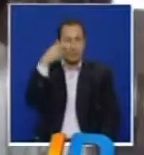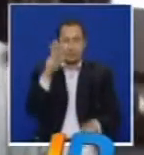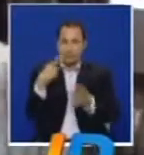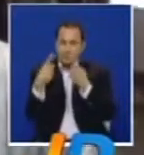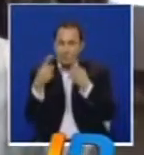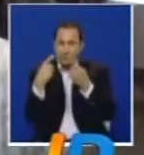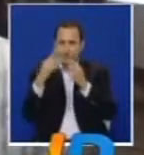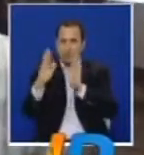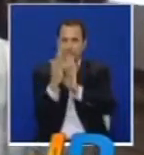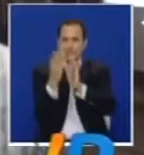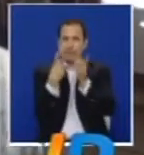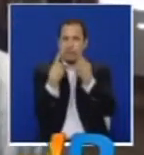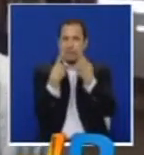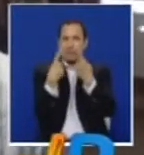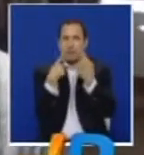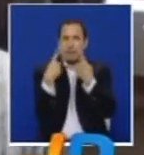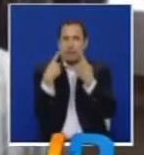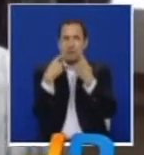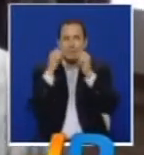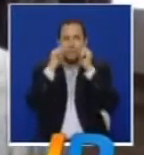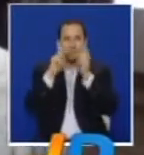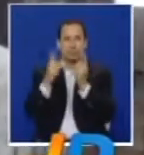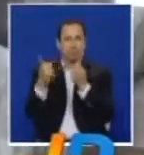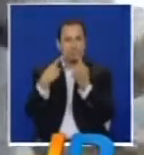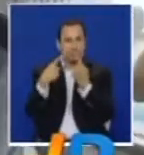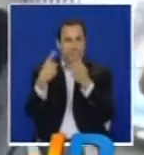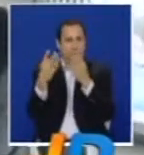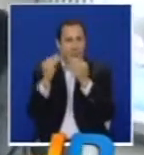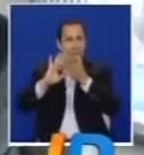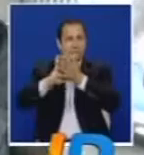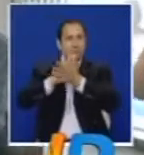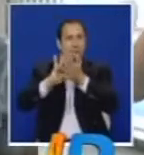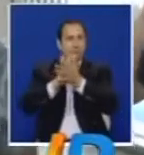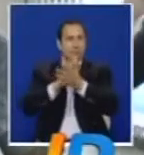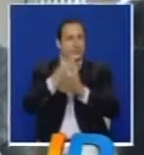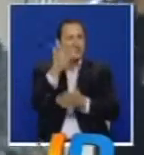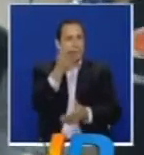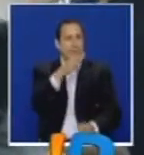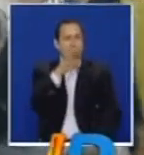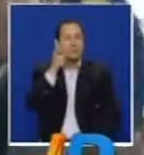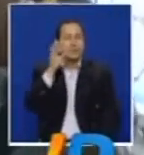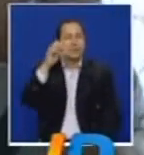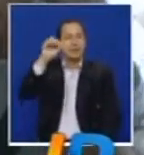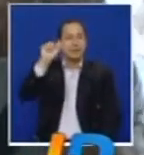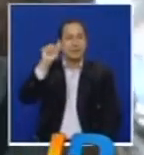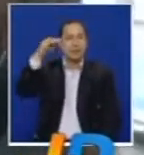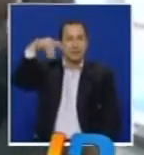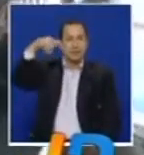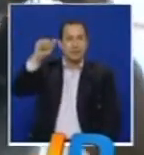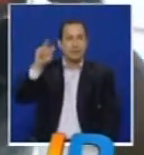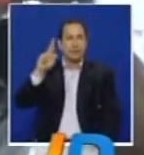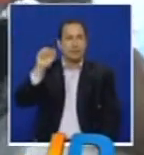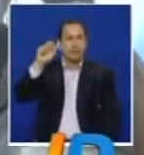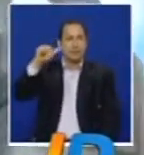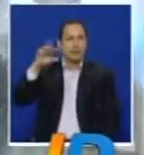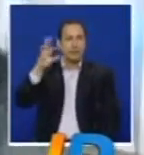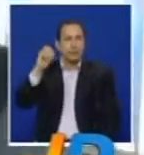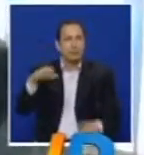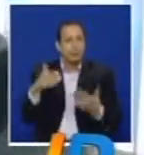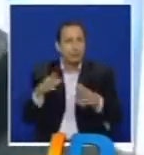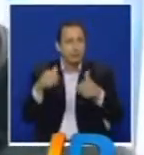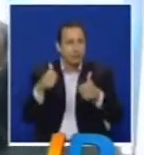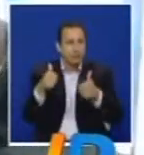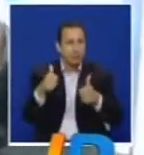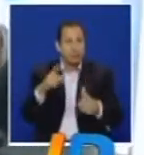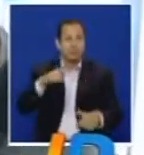person to person en una nota exclusiva con Más Pacífico. Con Luis Amaranto Perea para Más Pacífico y lo que significa este partido ante Ecuador, Luis.